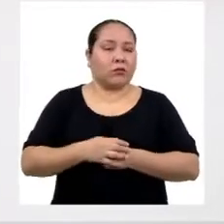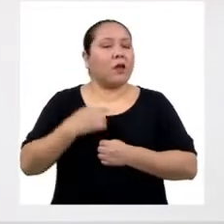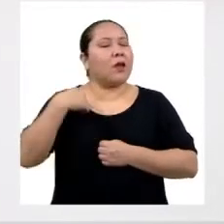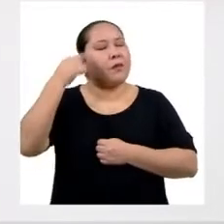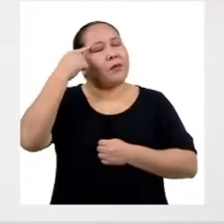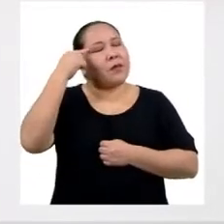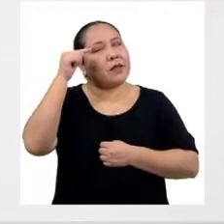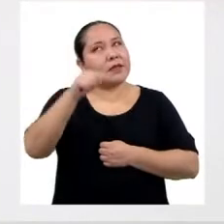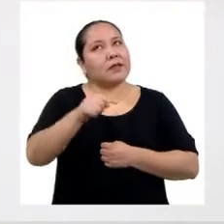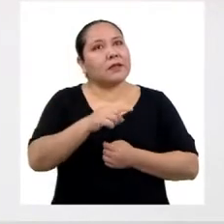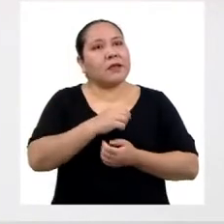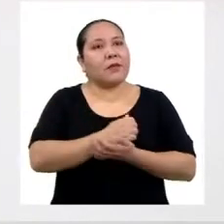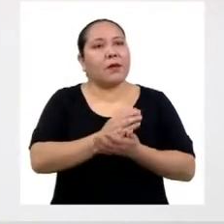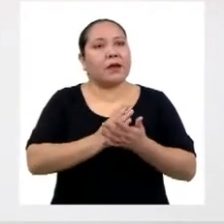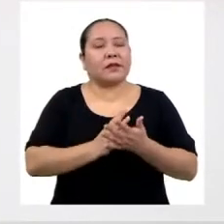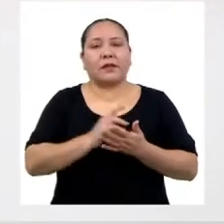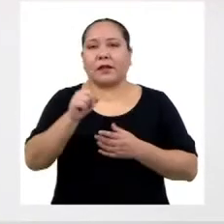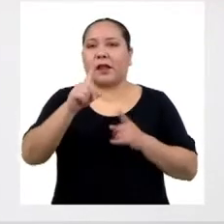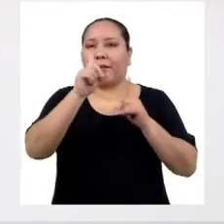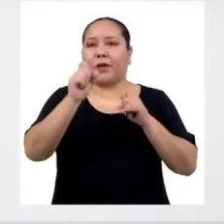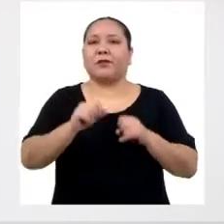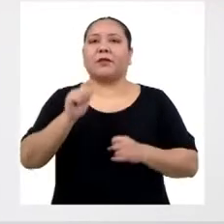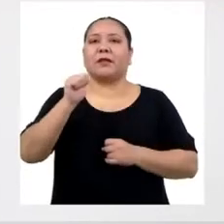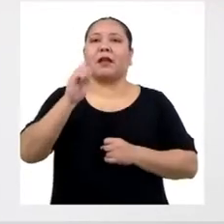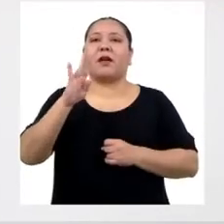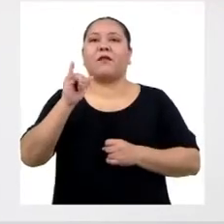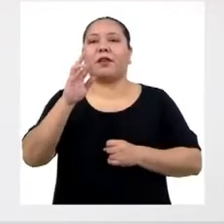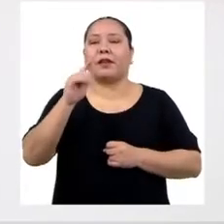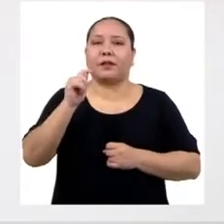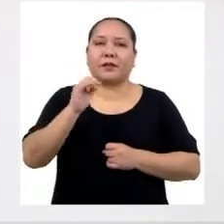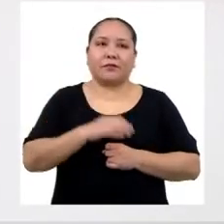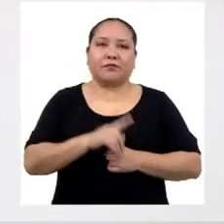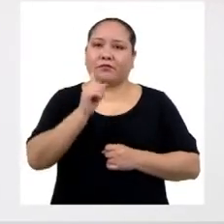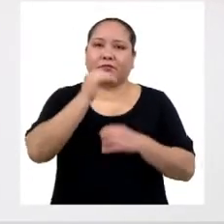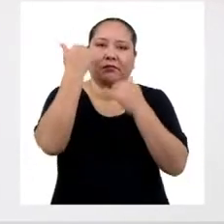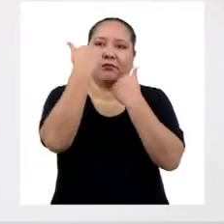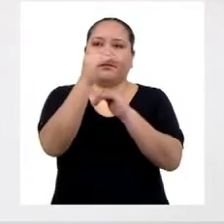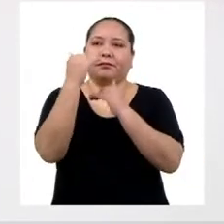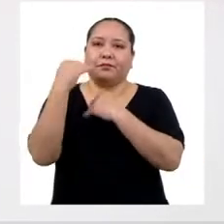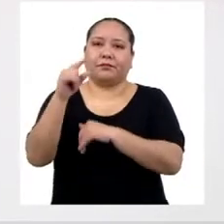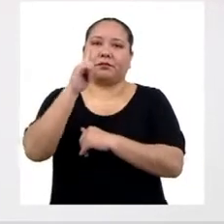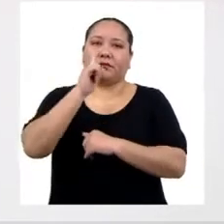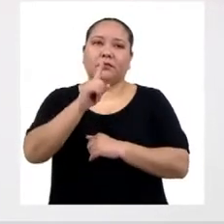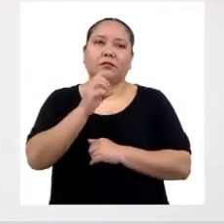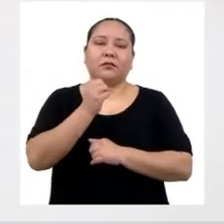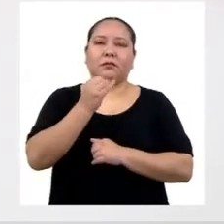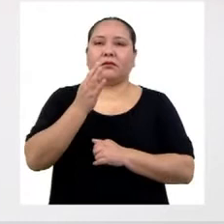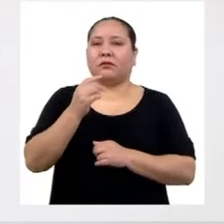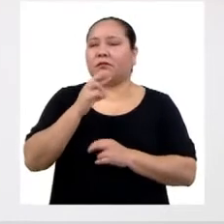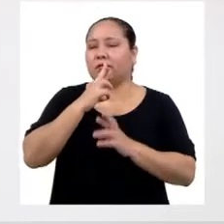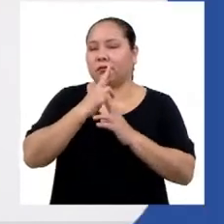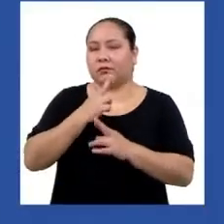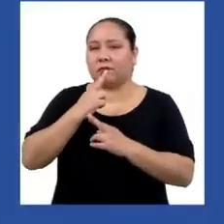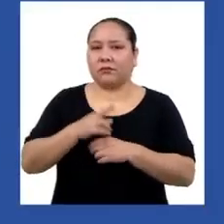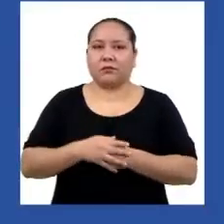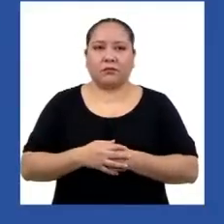si para este caso la pregunta es abierta? Así no nos limitamos a unas cuantas respuestas.